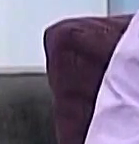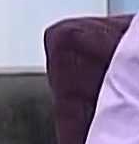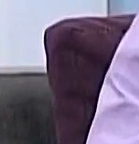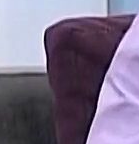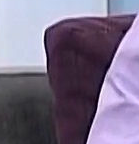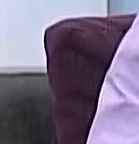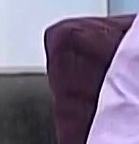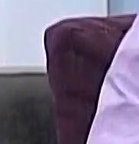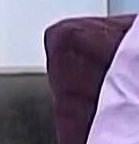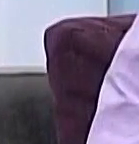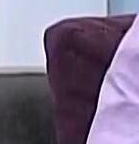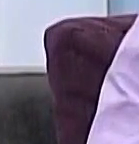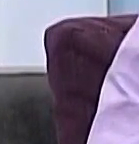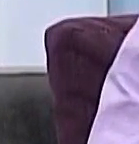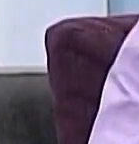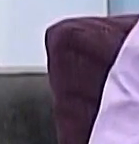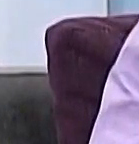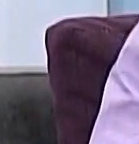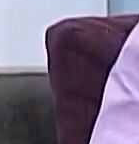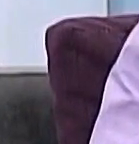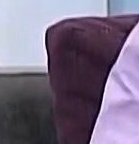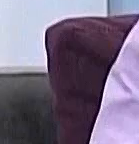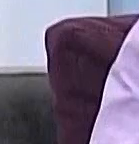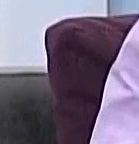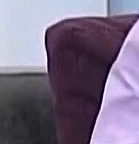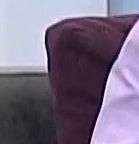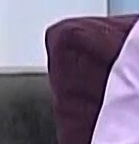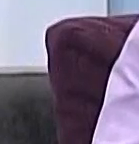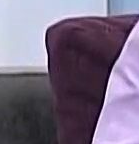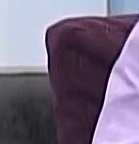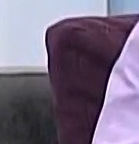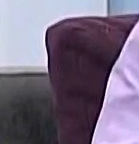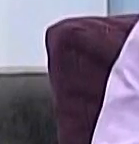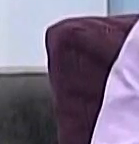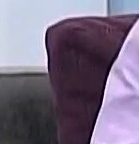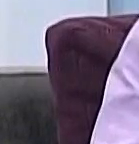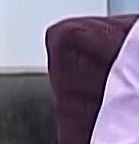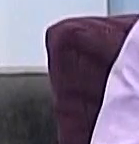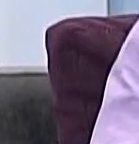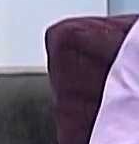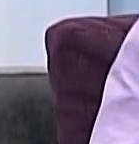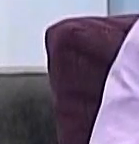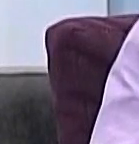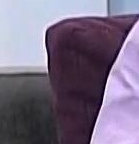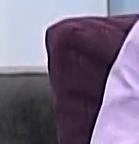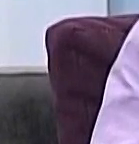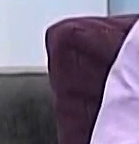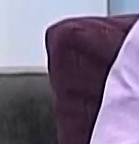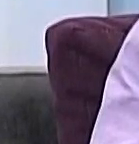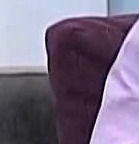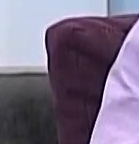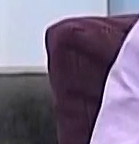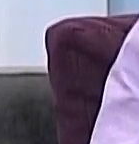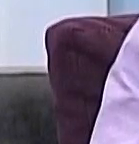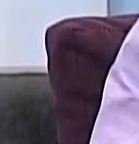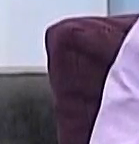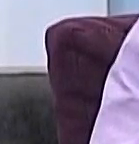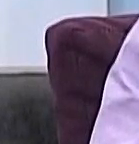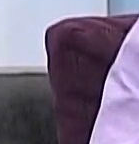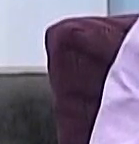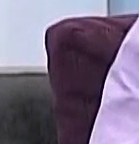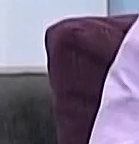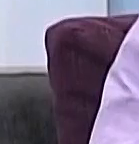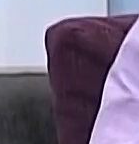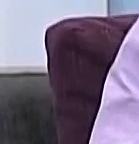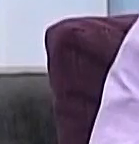Muchas gracias a todas las personas que nos siguen en este programa de prevención y educación en salud. Hoy estamos compartiendo con todos ustedes un tema